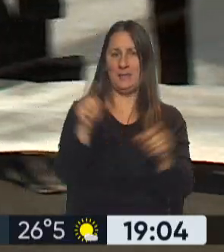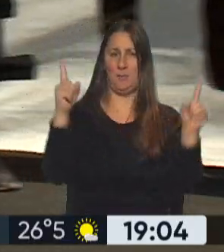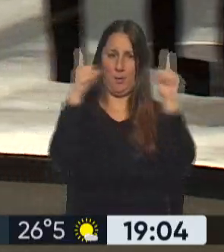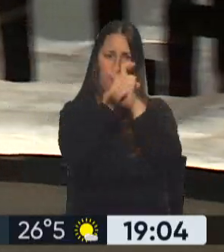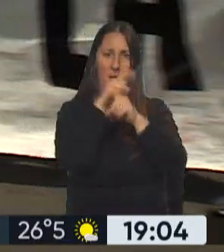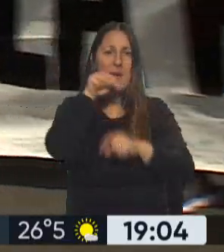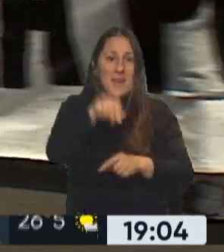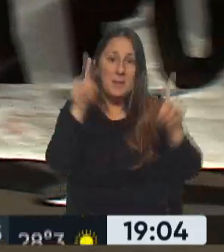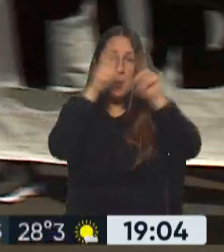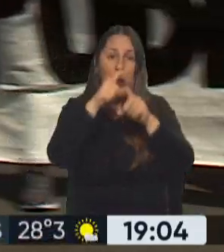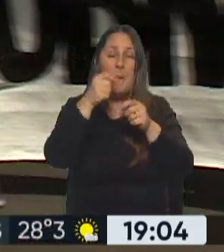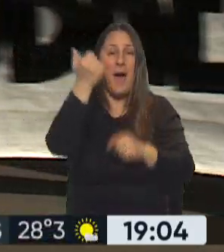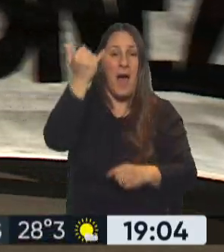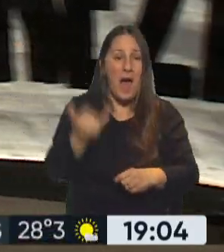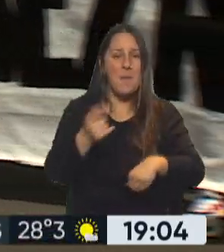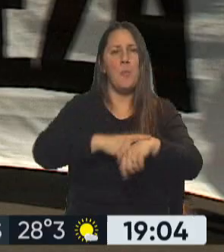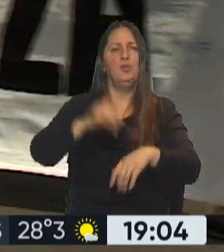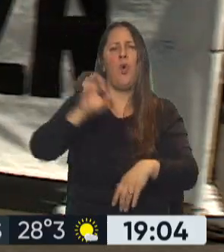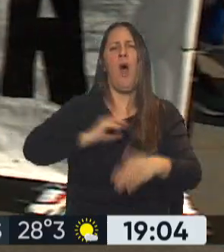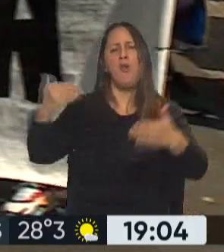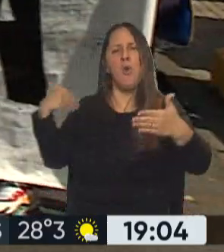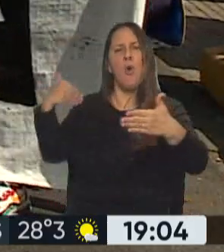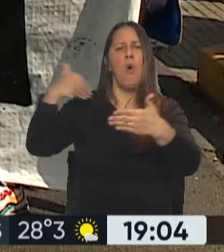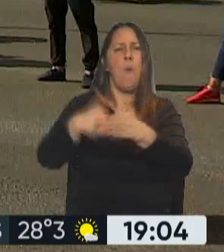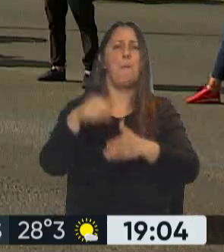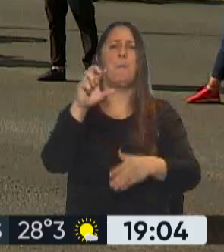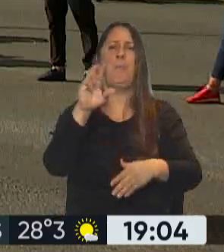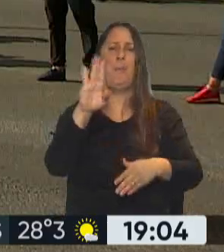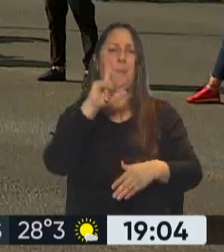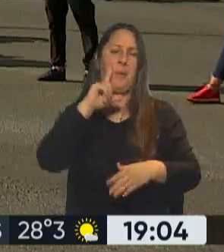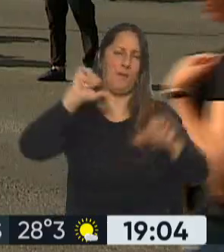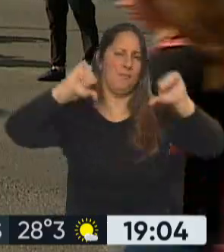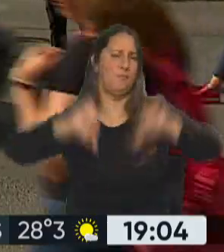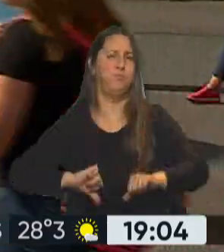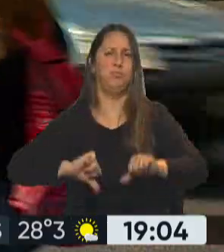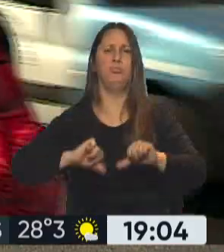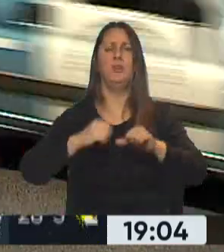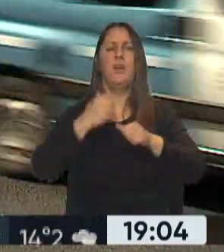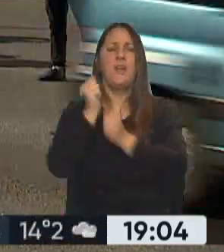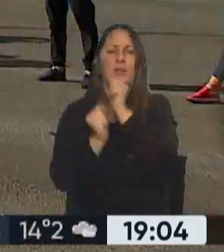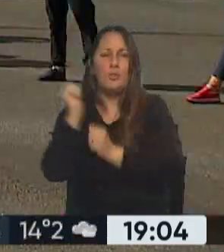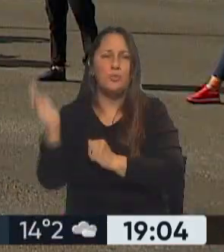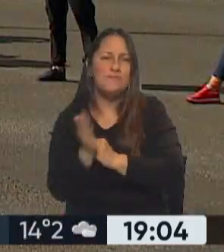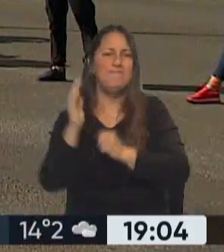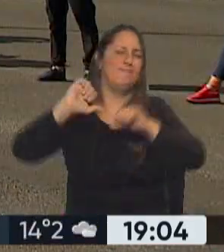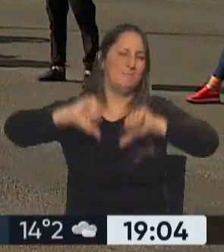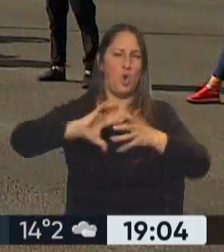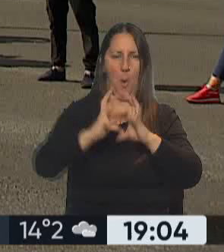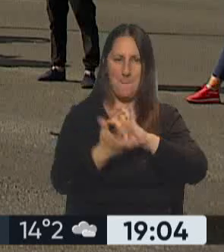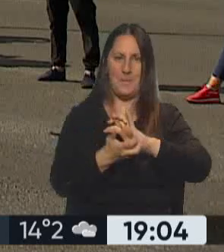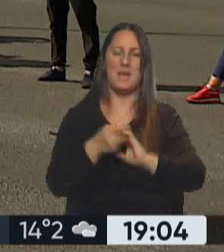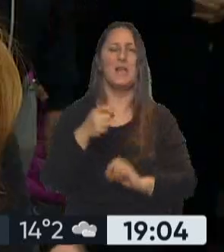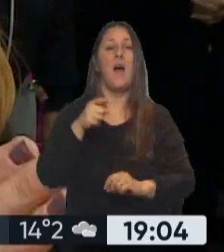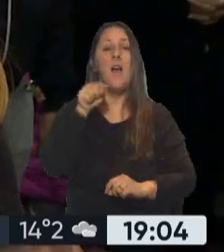justamente cuando la Argentina viene de años de caída del Producto Bruto Interno, desacople de las estructuras productivas y el desarme de la vida.